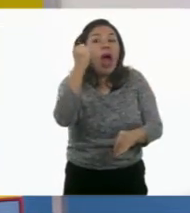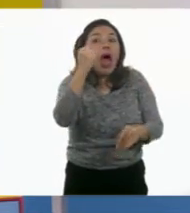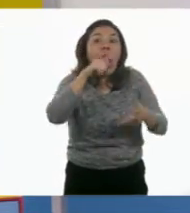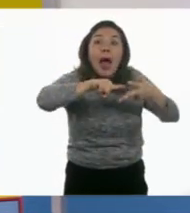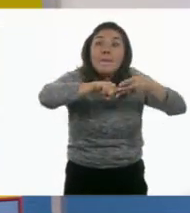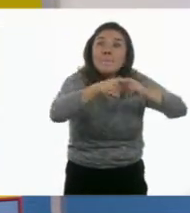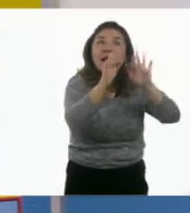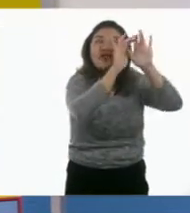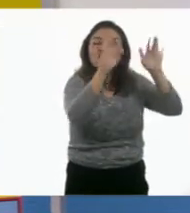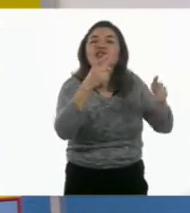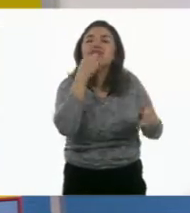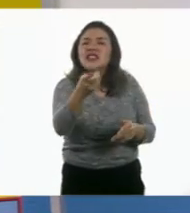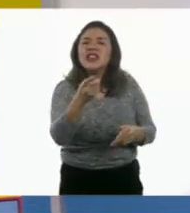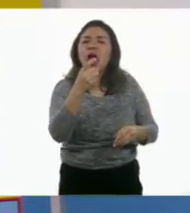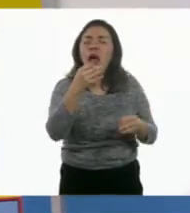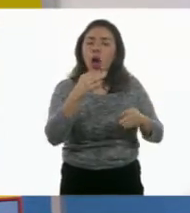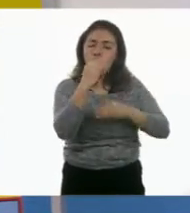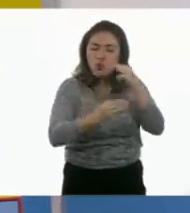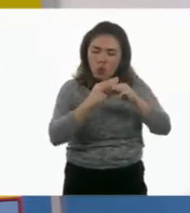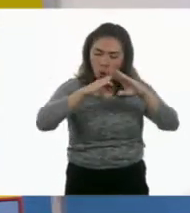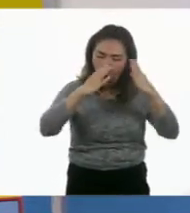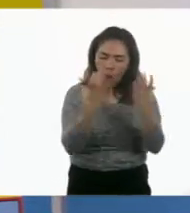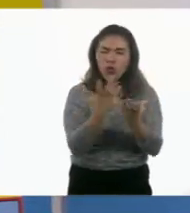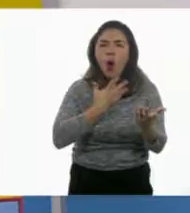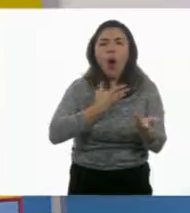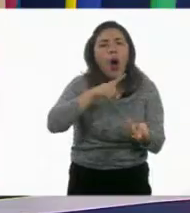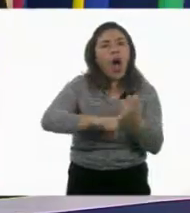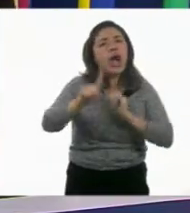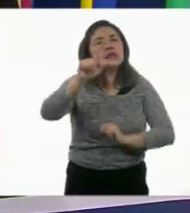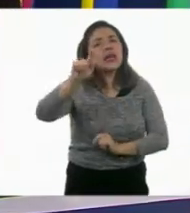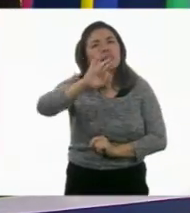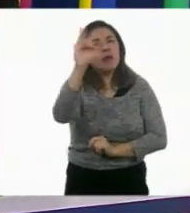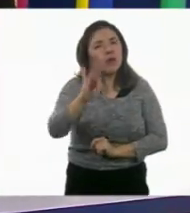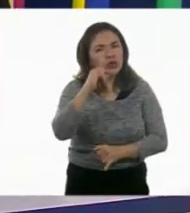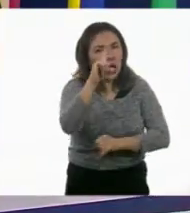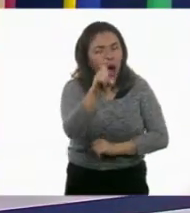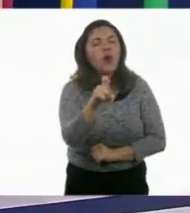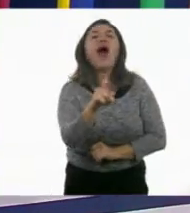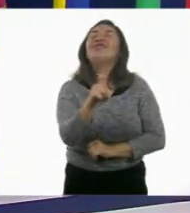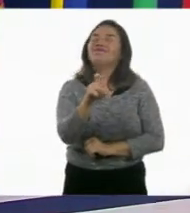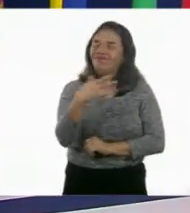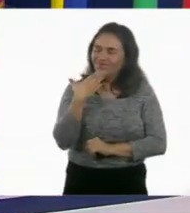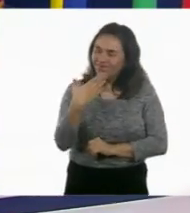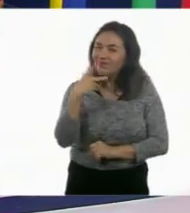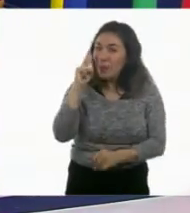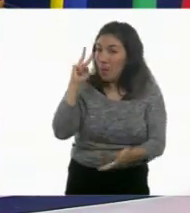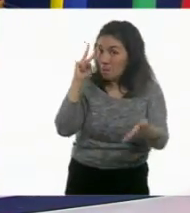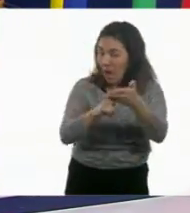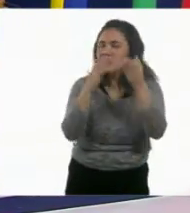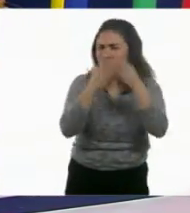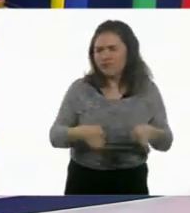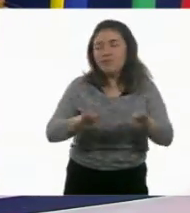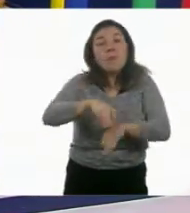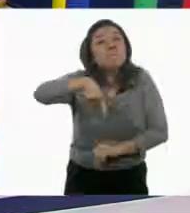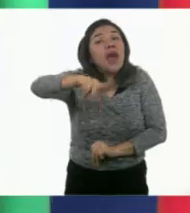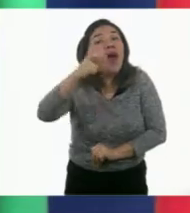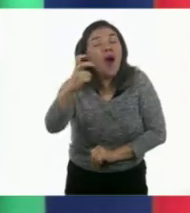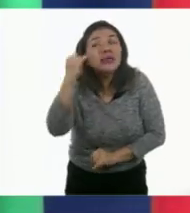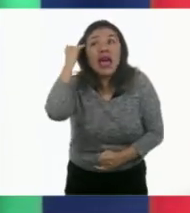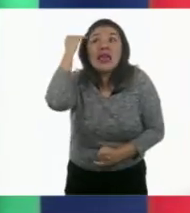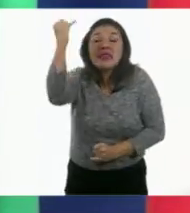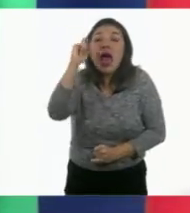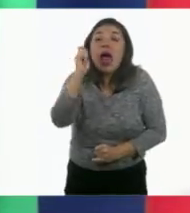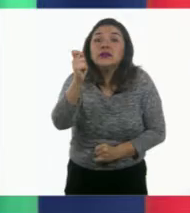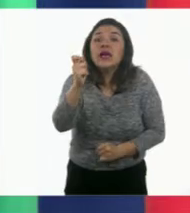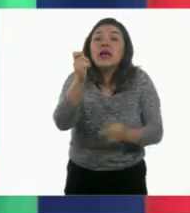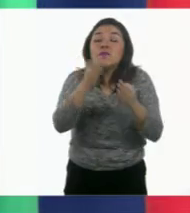dice que la Tierra está cubierta por 70% de agua. Esa es muy buena observación, pero esa es una idea